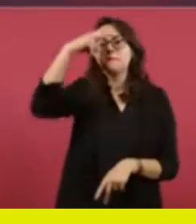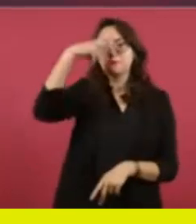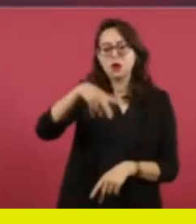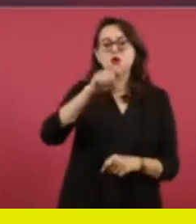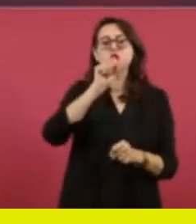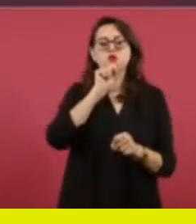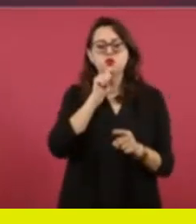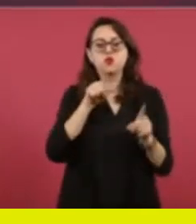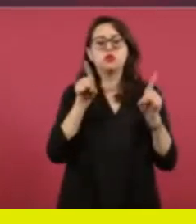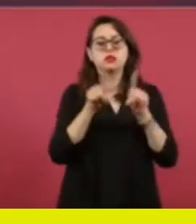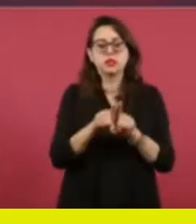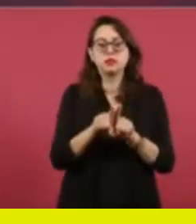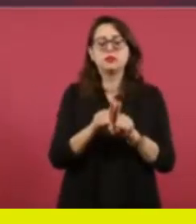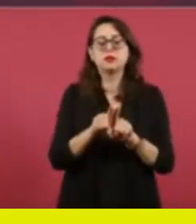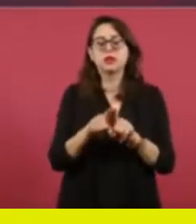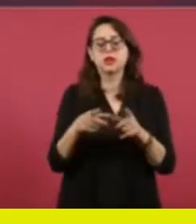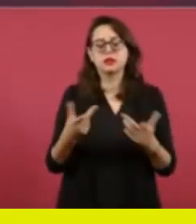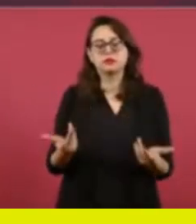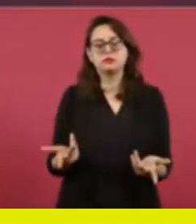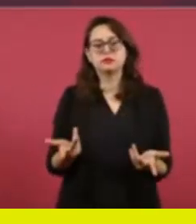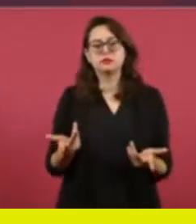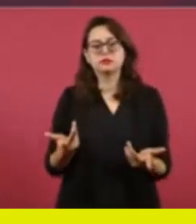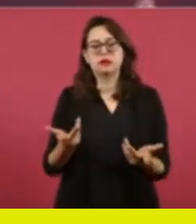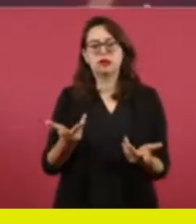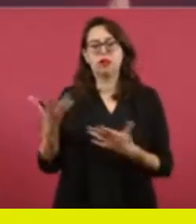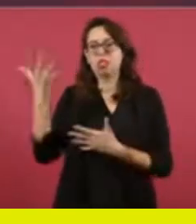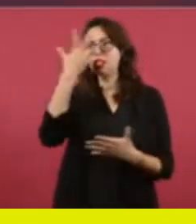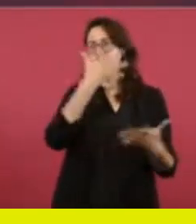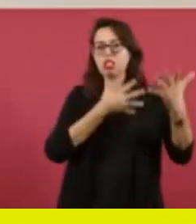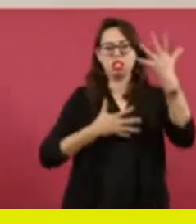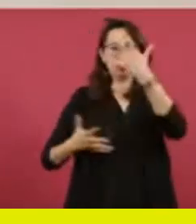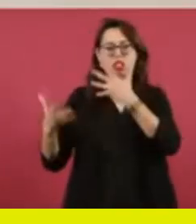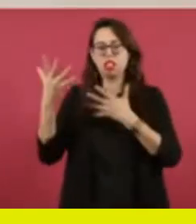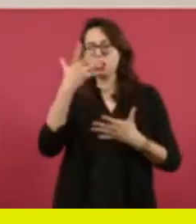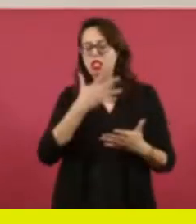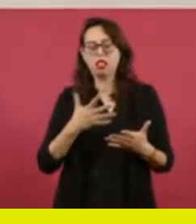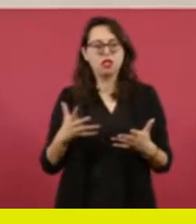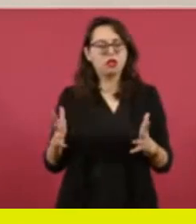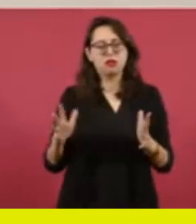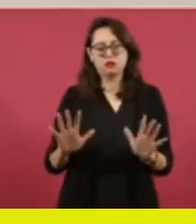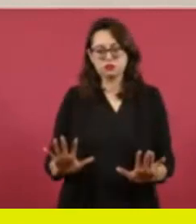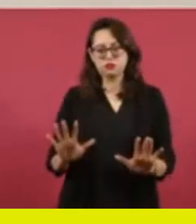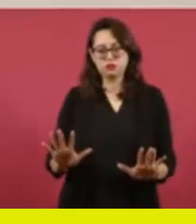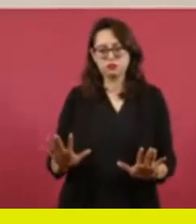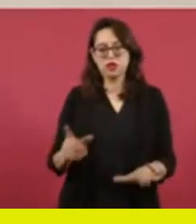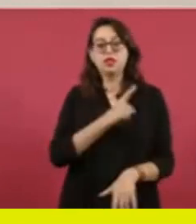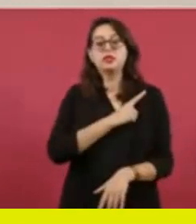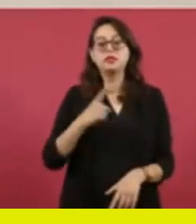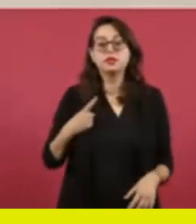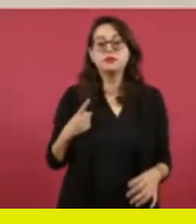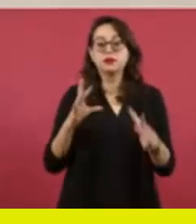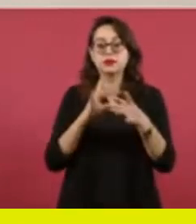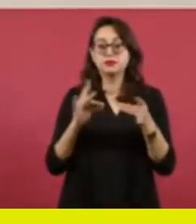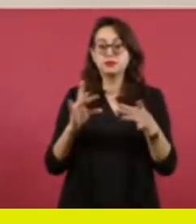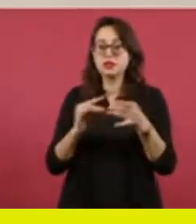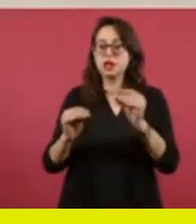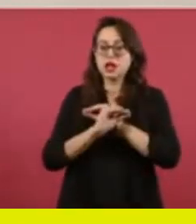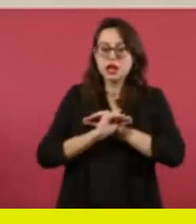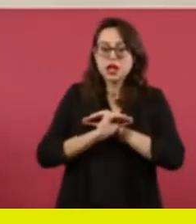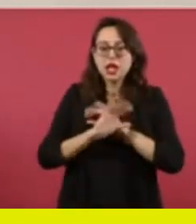una buena explicación, pues. No podemos nosotros actuar con intolerancia.